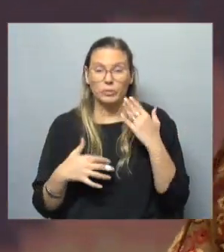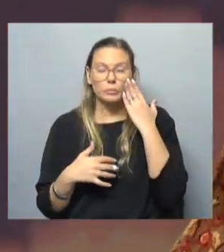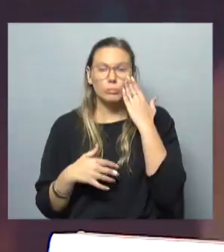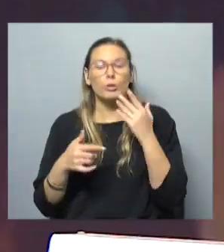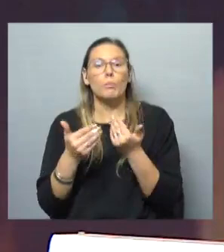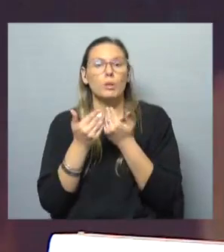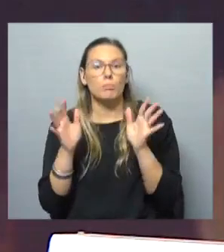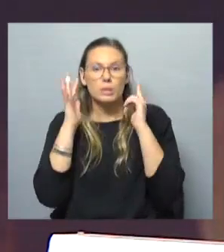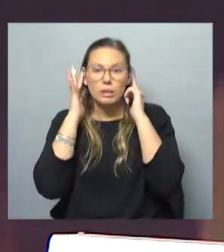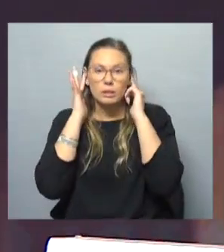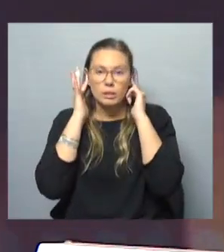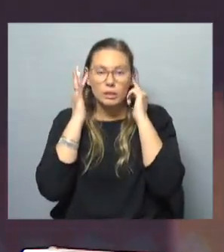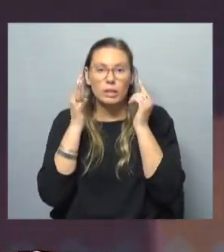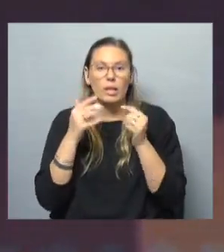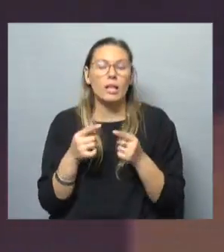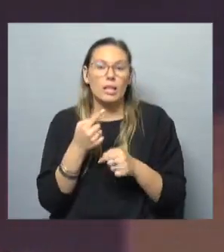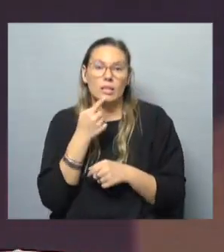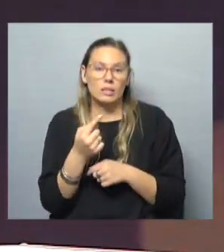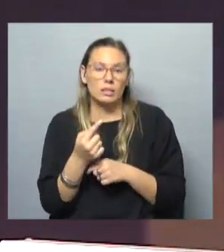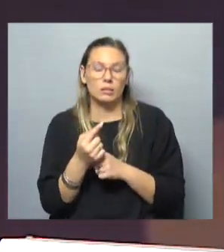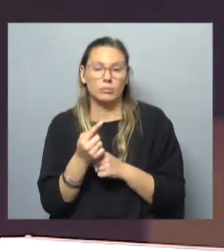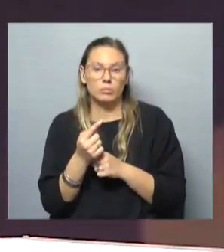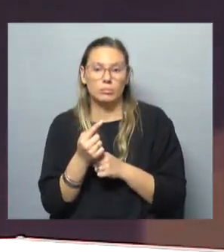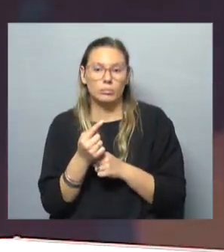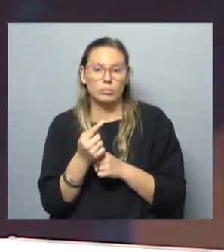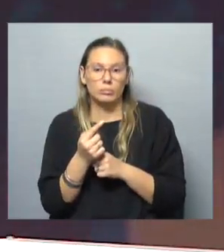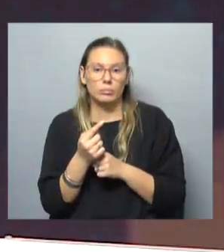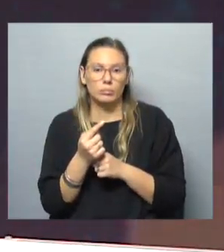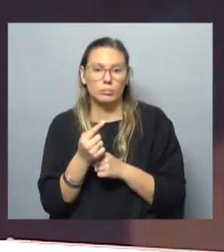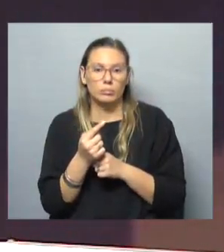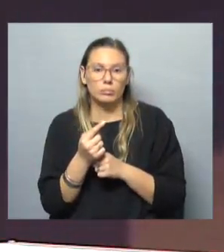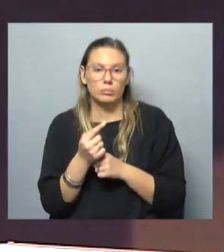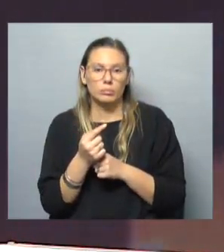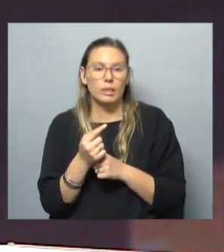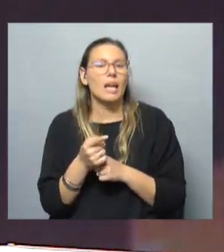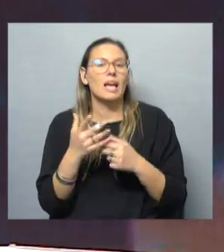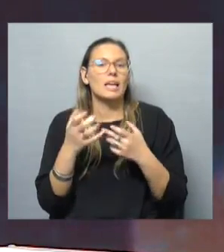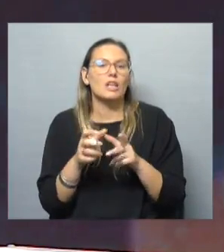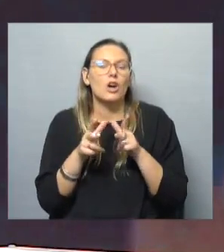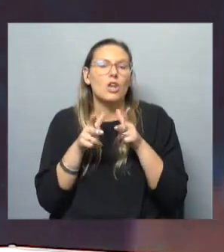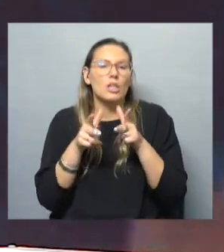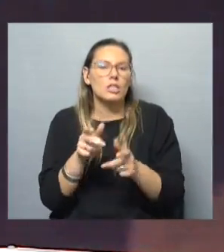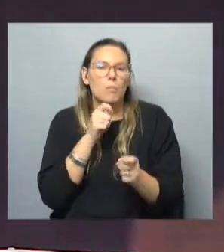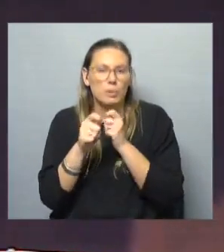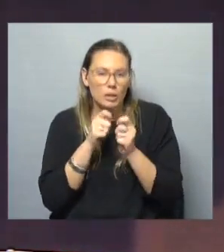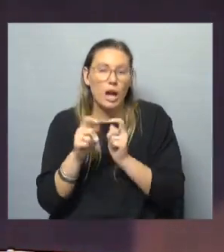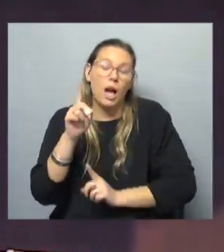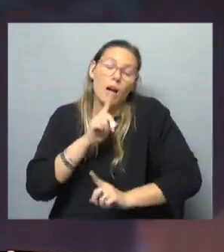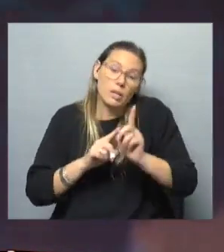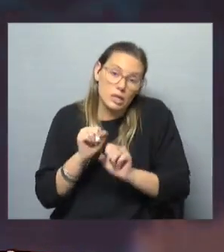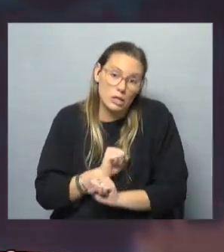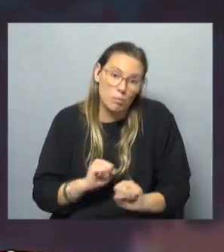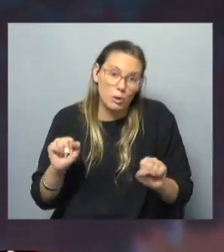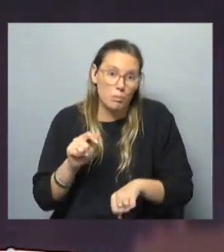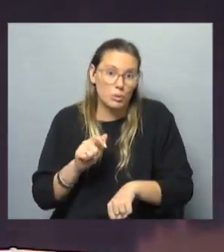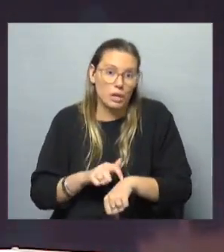Voy a empezar diciendo algo que, digamos, ha querido decir toda periodista. Cada tanto ocurre porque la